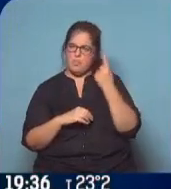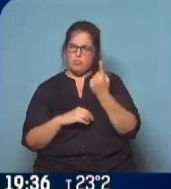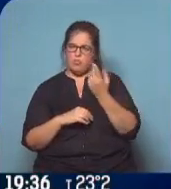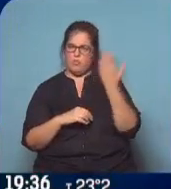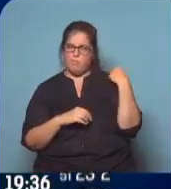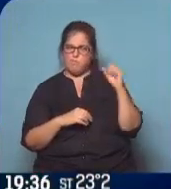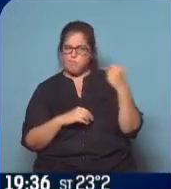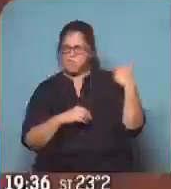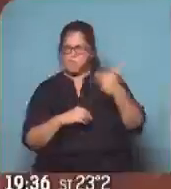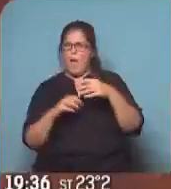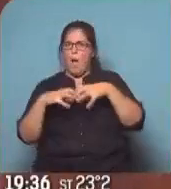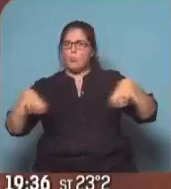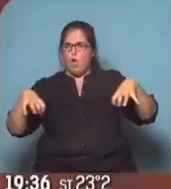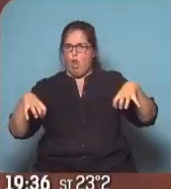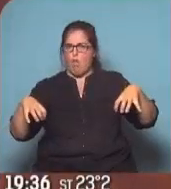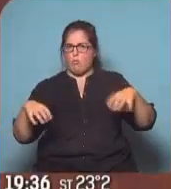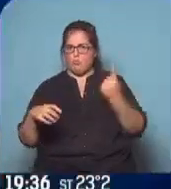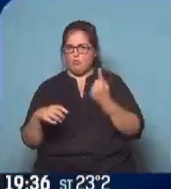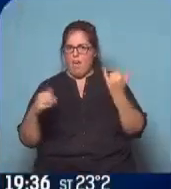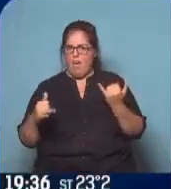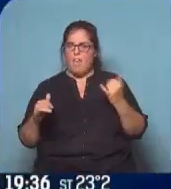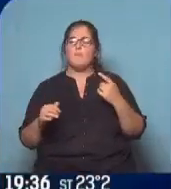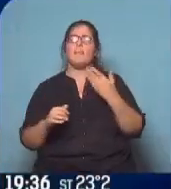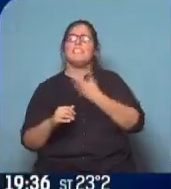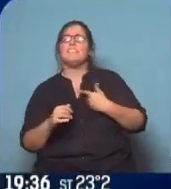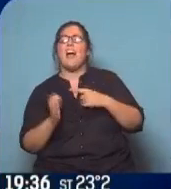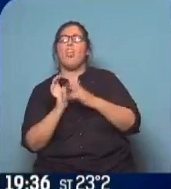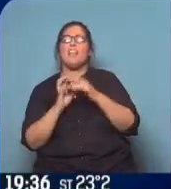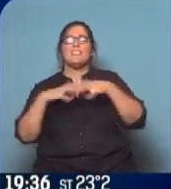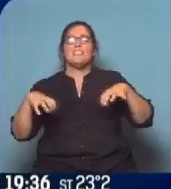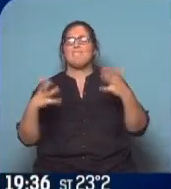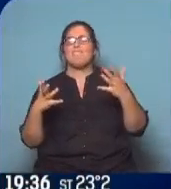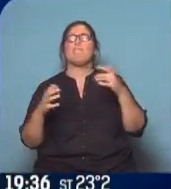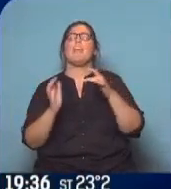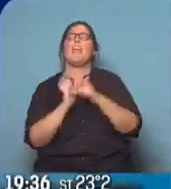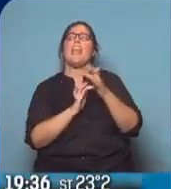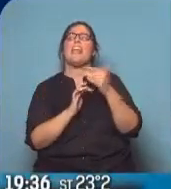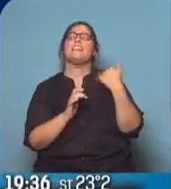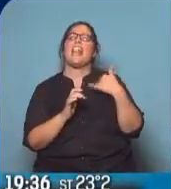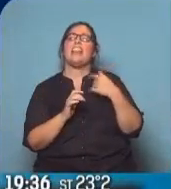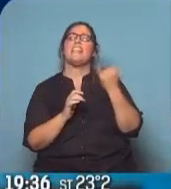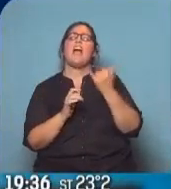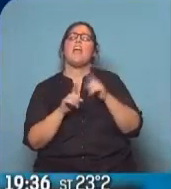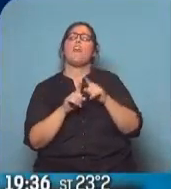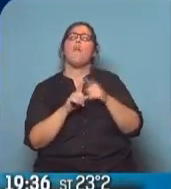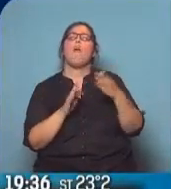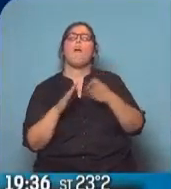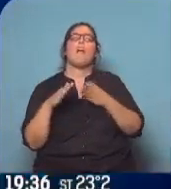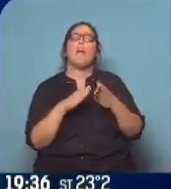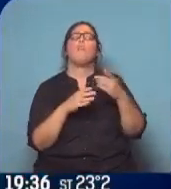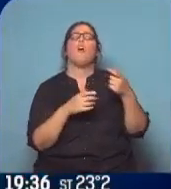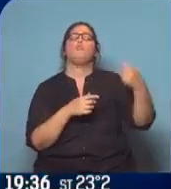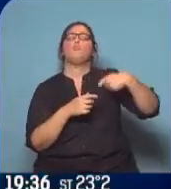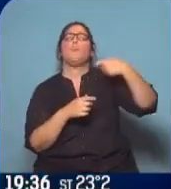se confunde quiero que queremos decir con iglesia-estado estamos siendo un camino la iglesia argentina de los subsidios y las ayudas que se